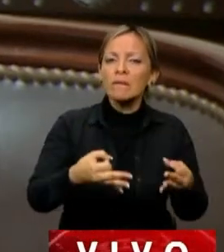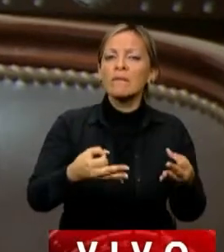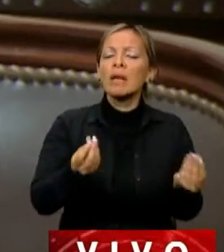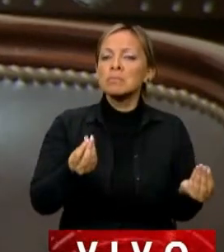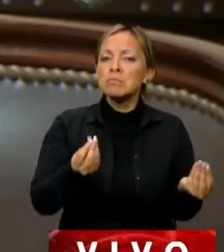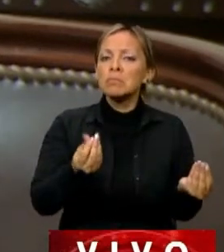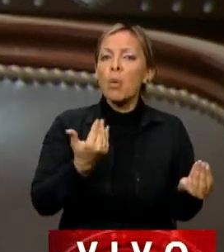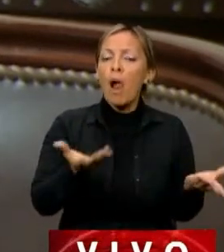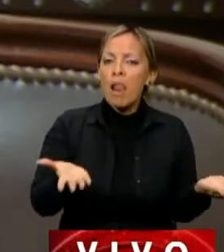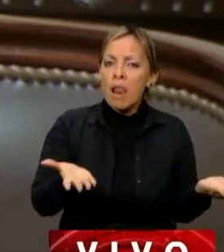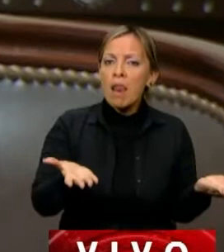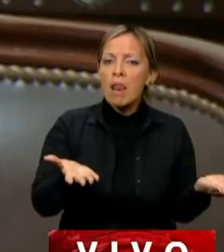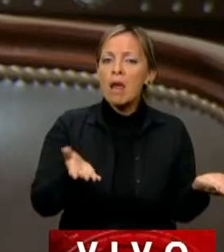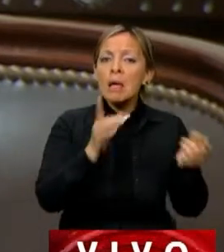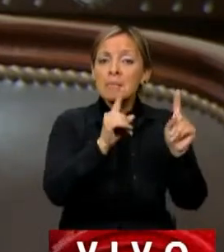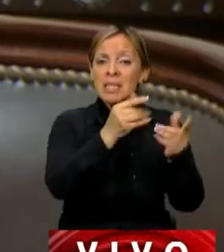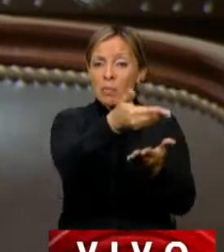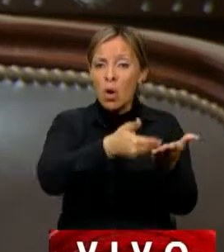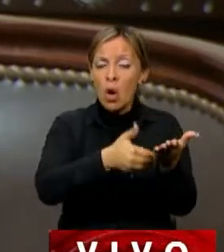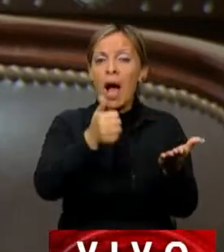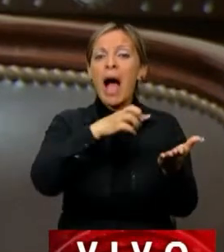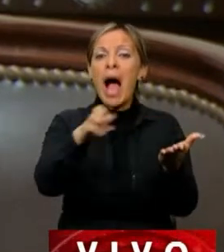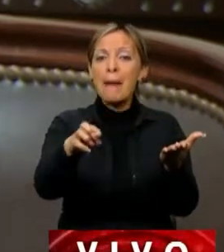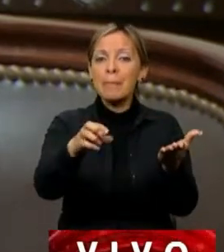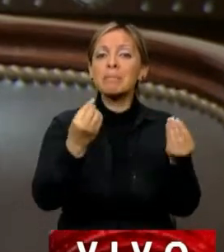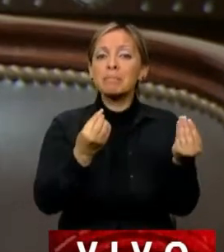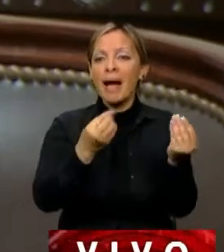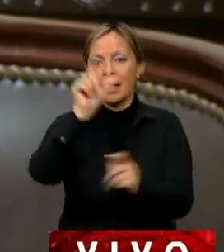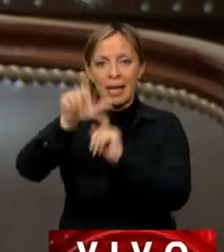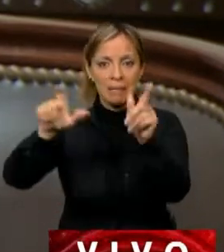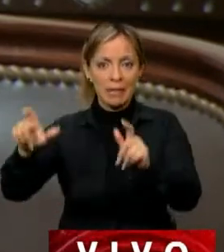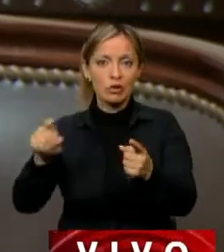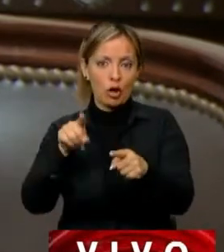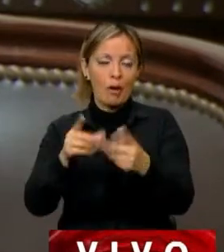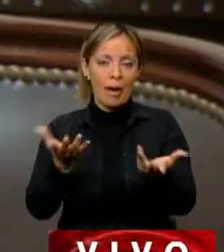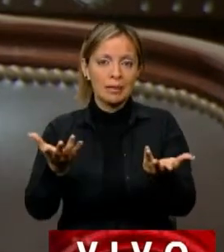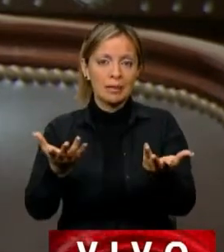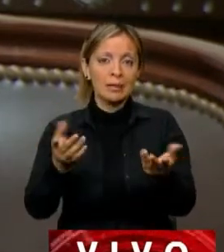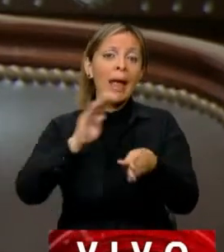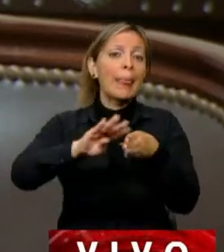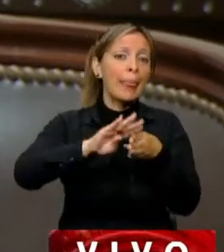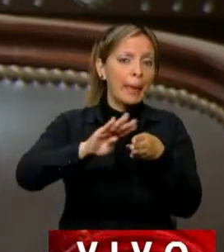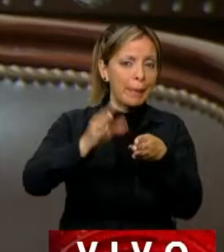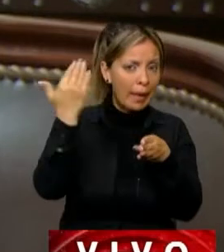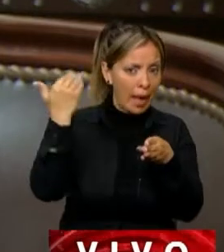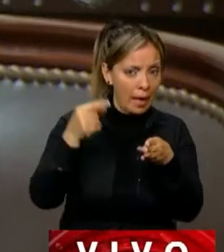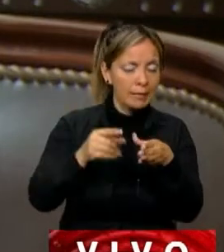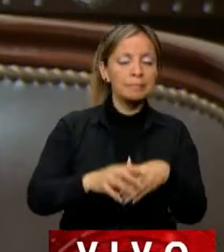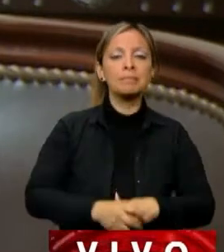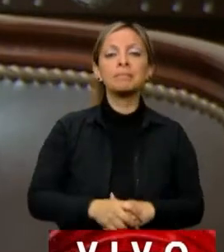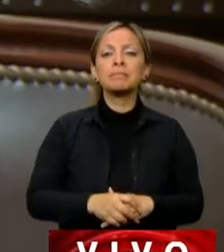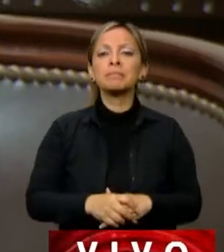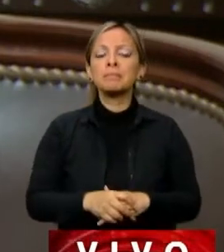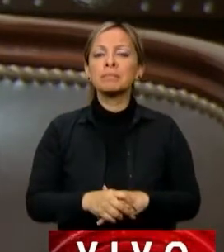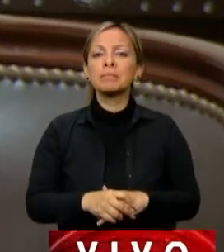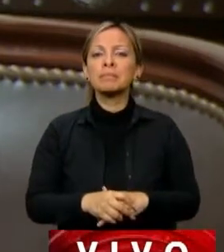de esa app que mandó para ver que se inscribieran las personas a las cuales se les debía? Y